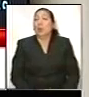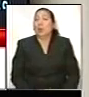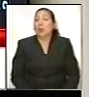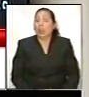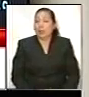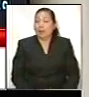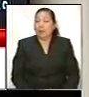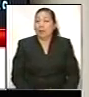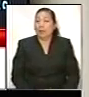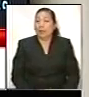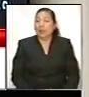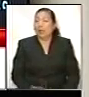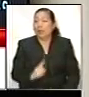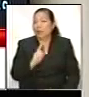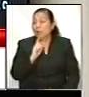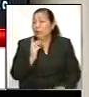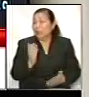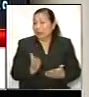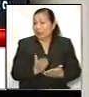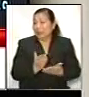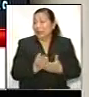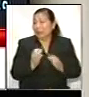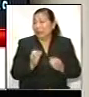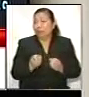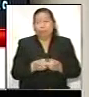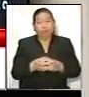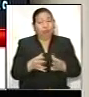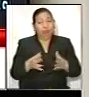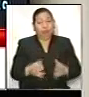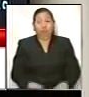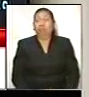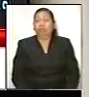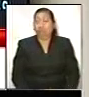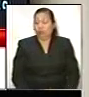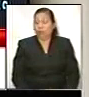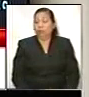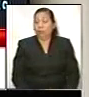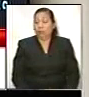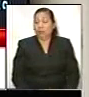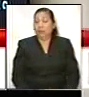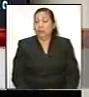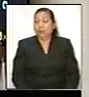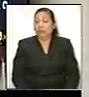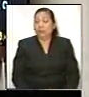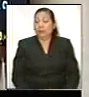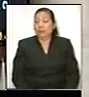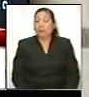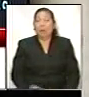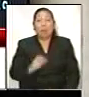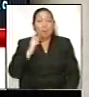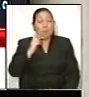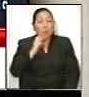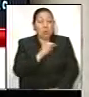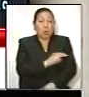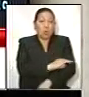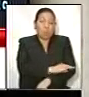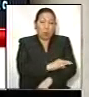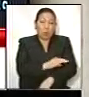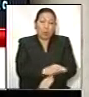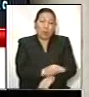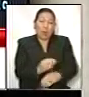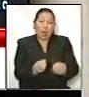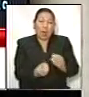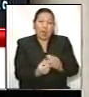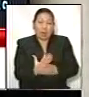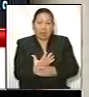con Tacna. Es un problema realmente muy, muy grave. Puno, Moquegua y Arequipa.